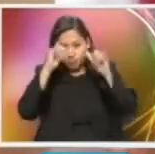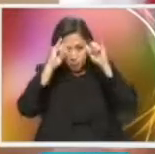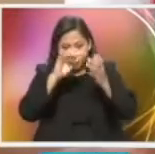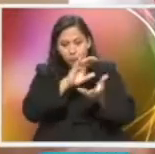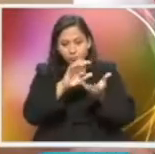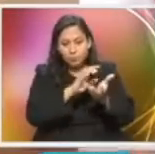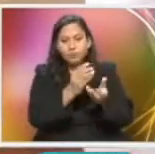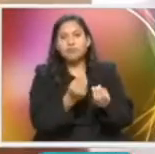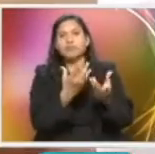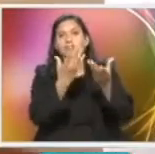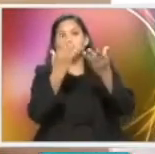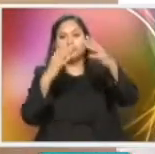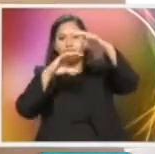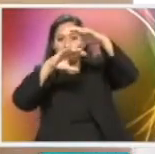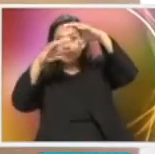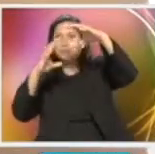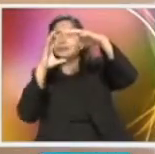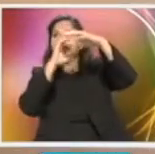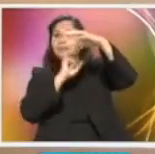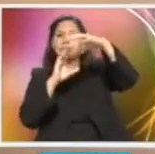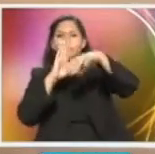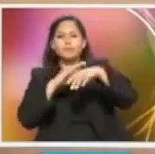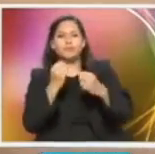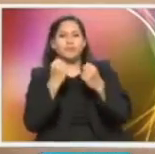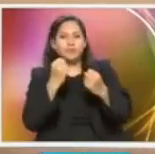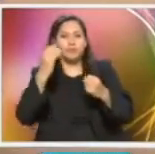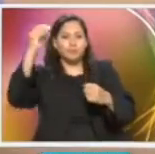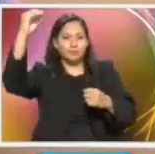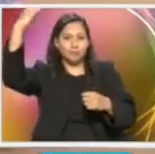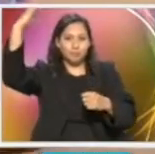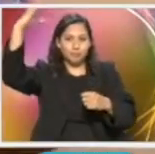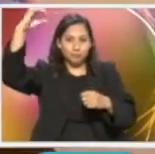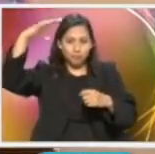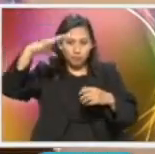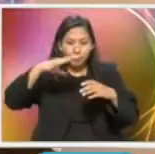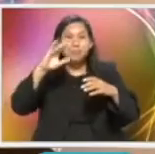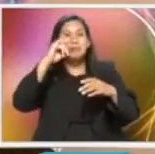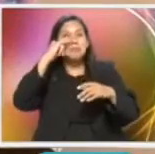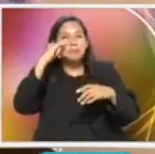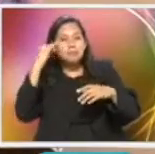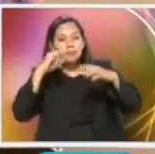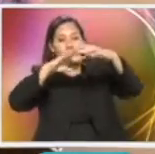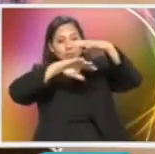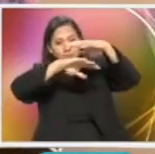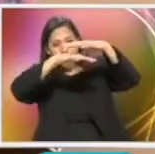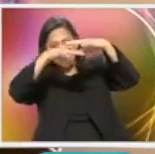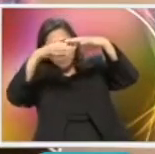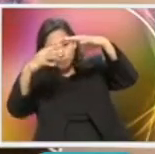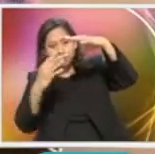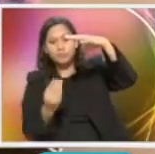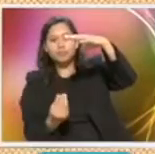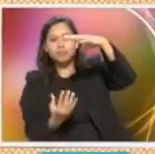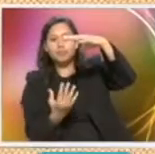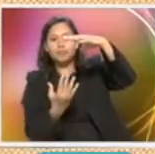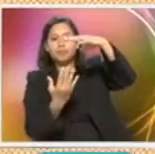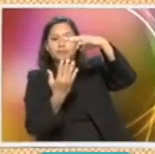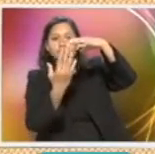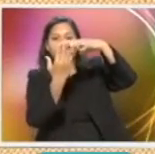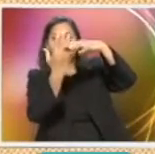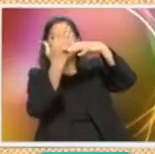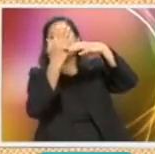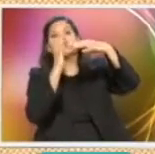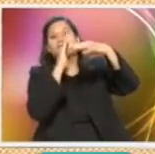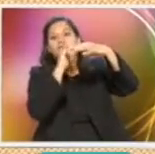la radiación, o sea, absorbe más calor. Eso es como hace esta capita que no deja salir la temperatura, la hace más